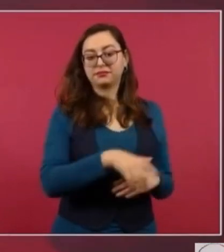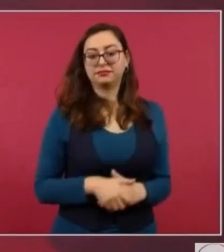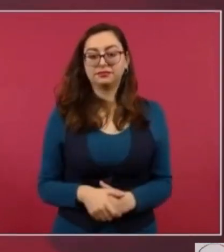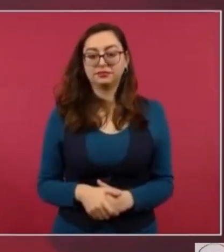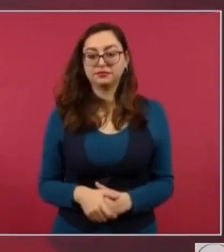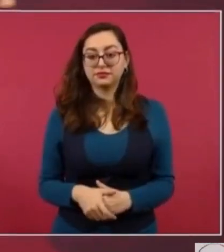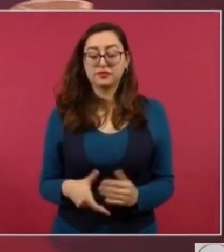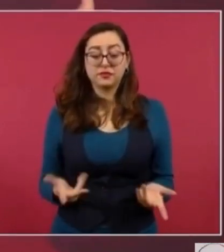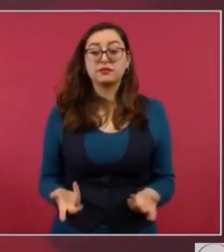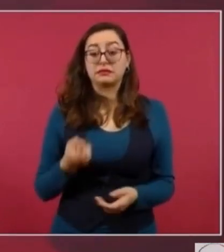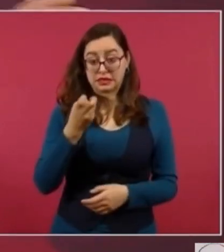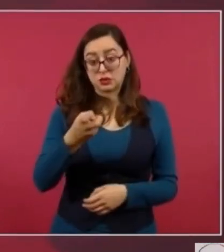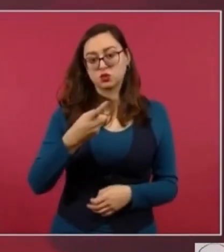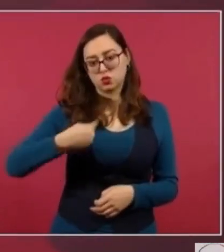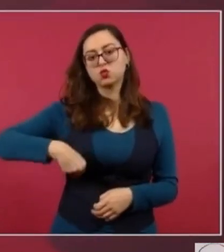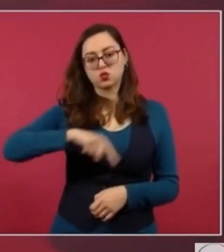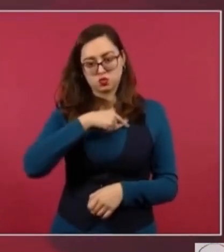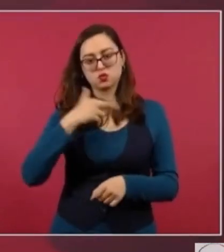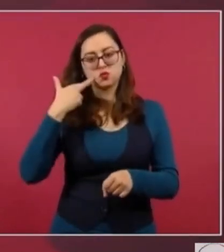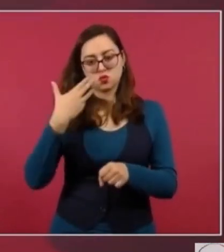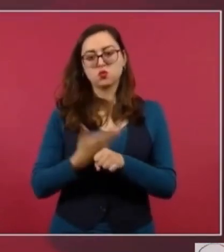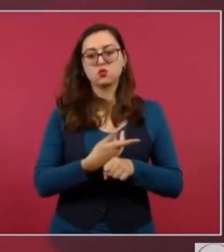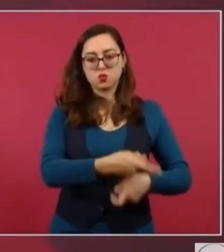Eso es lo que nosotros tenemos.